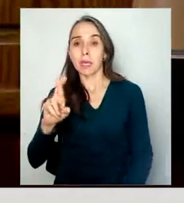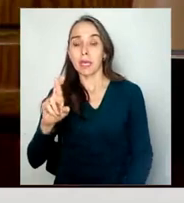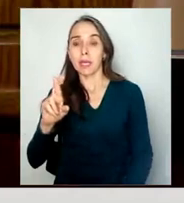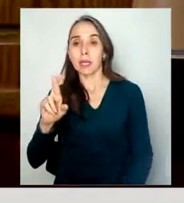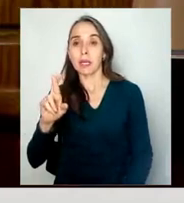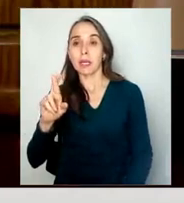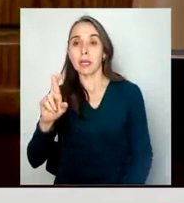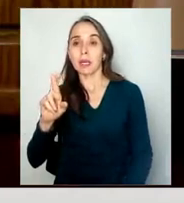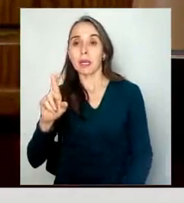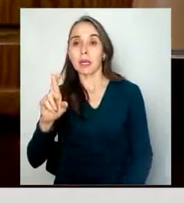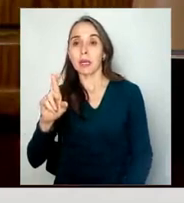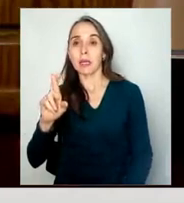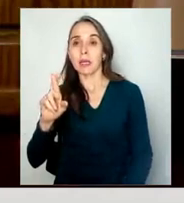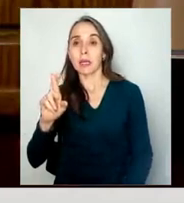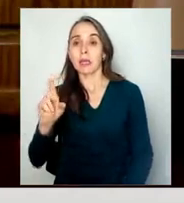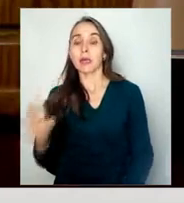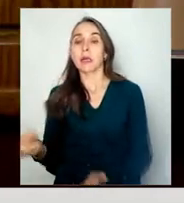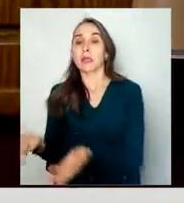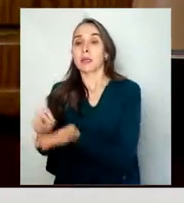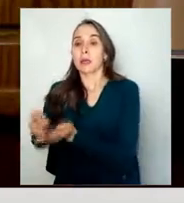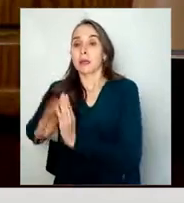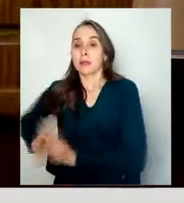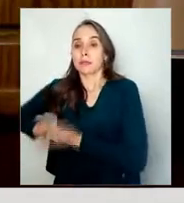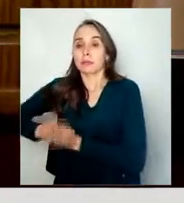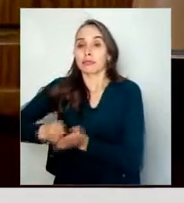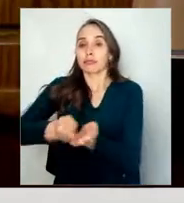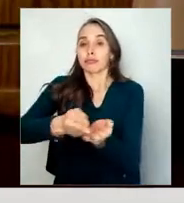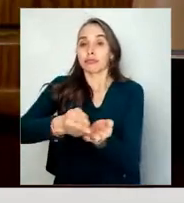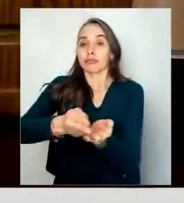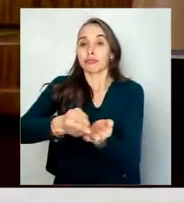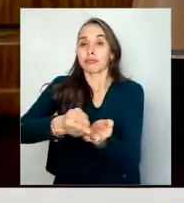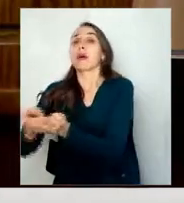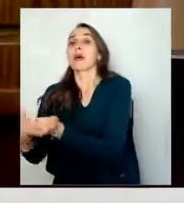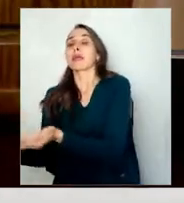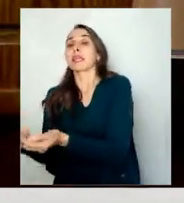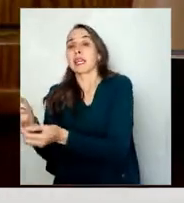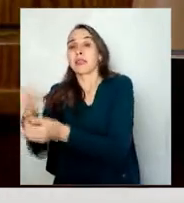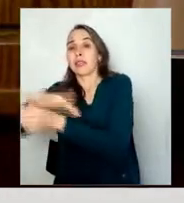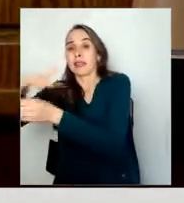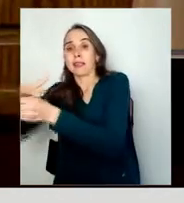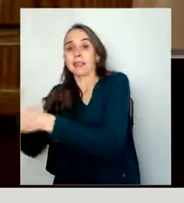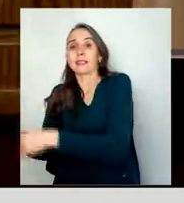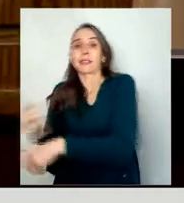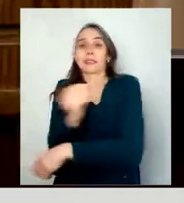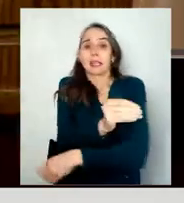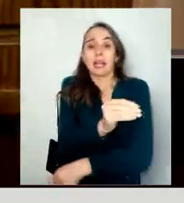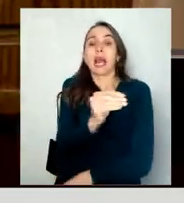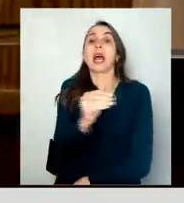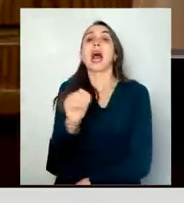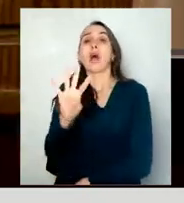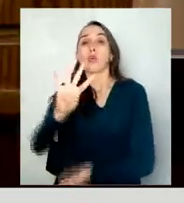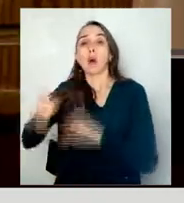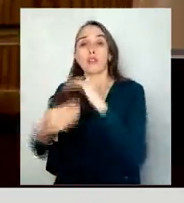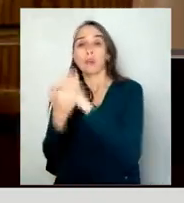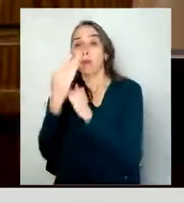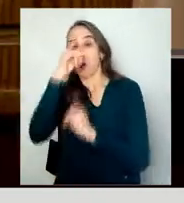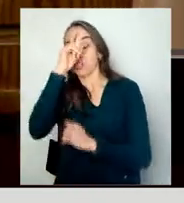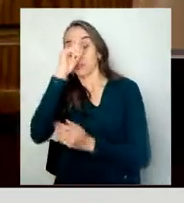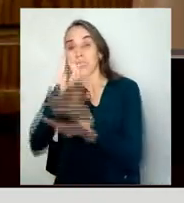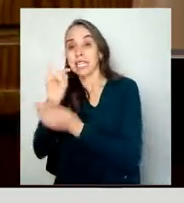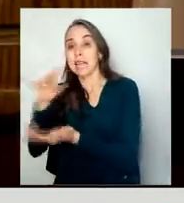en el transbordador a las cuatro de la mañana derivado del hospital de chaitén llega